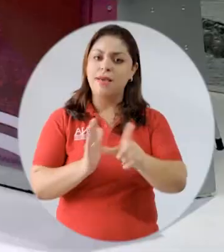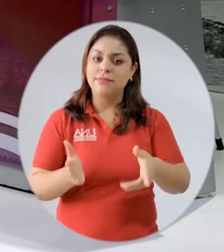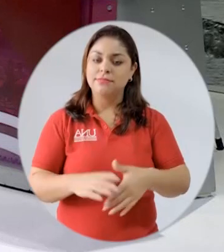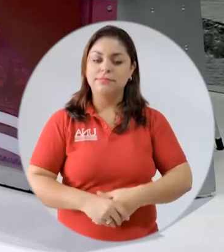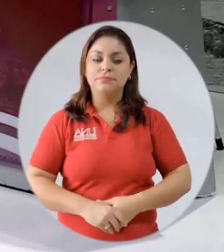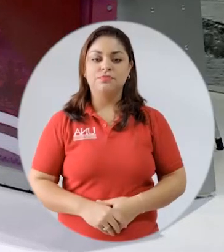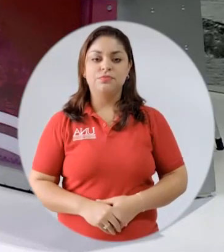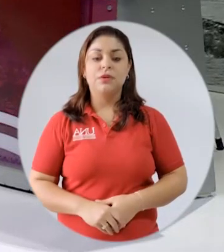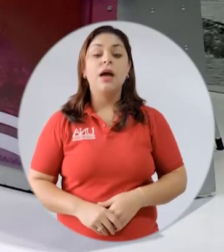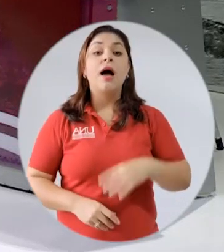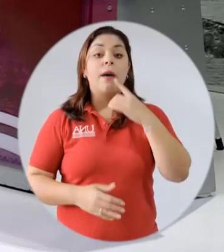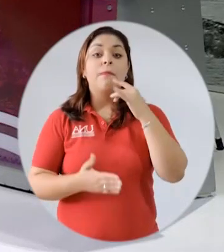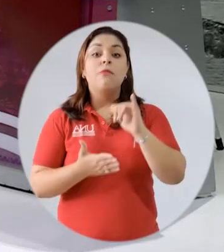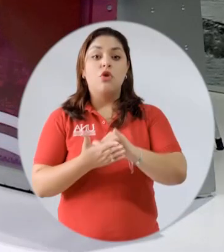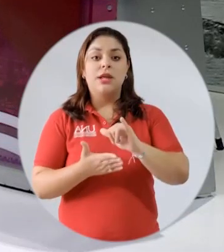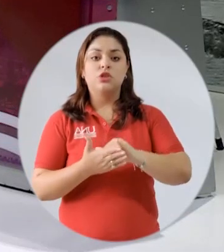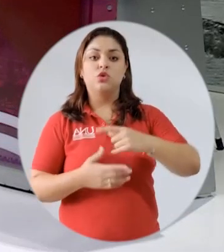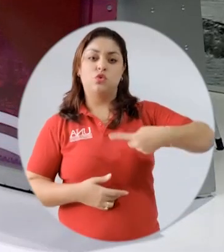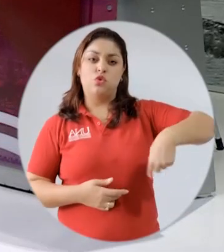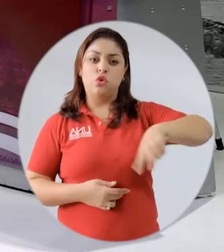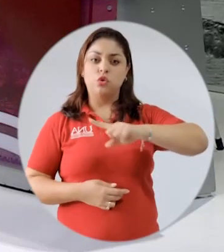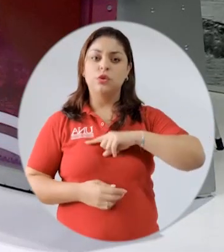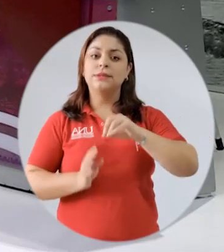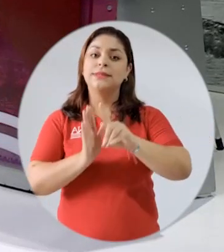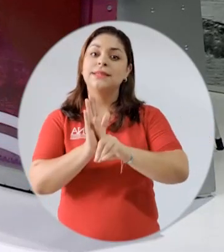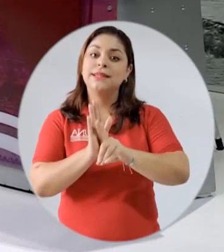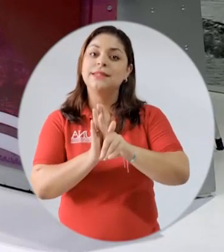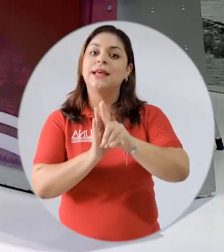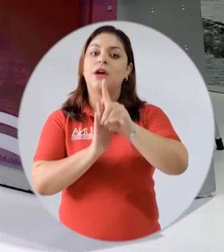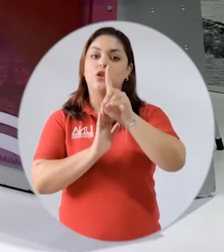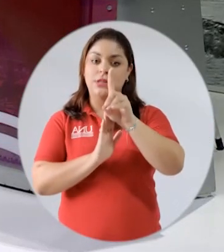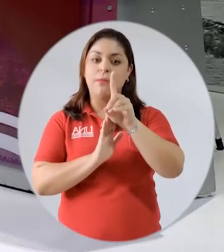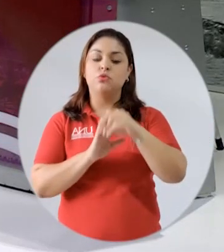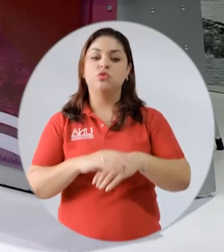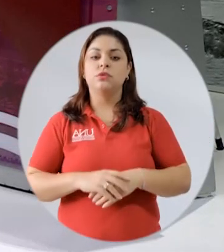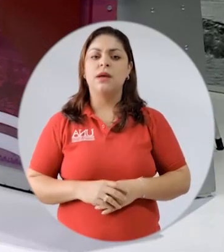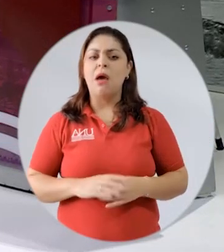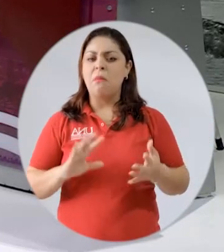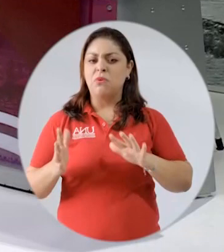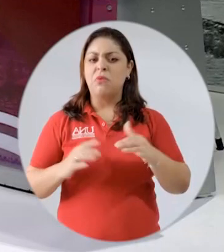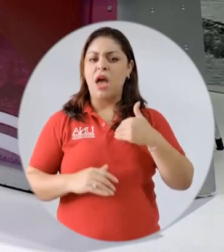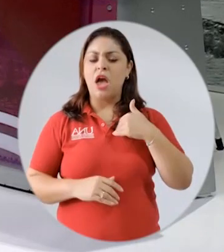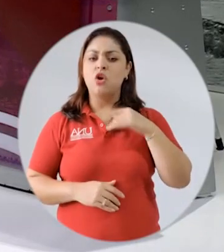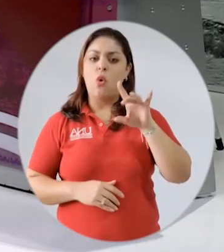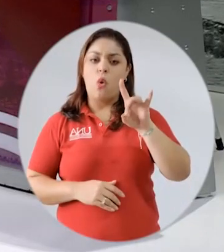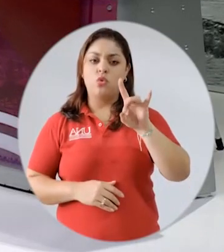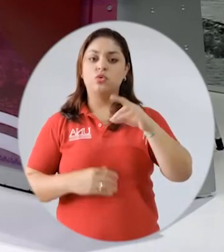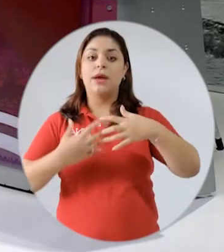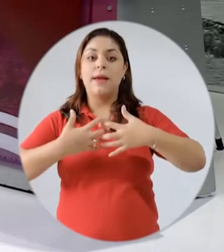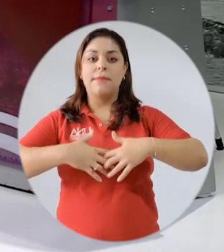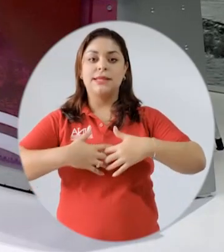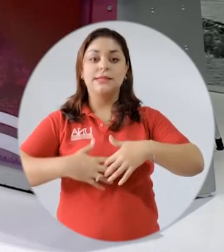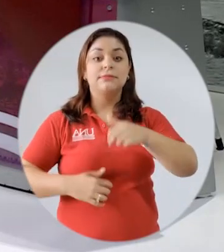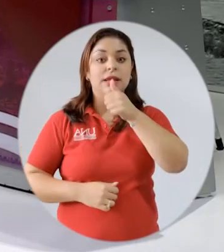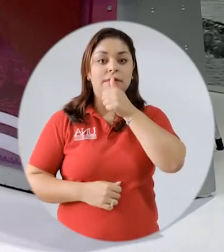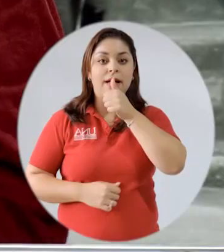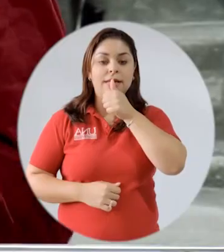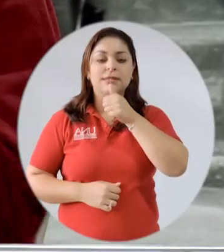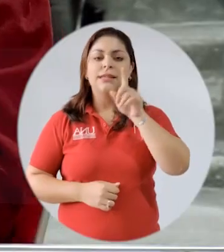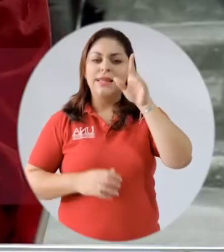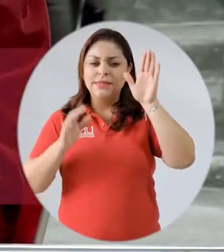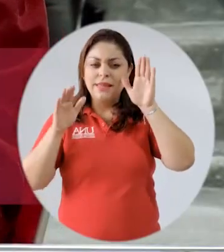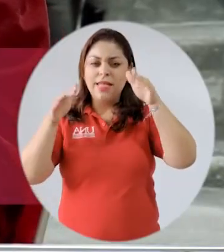yo podía hacer una estimación burda, dividir entre 7 y decir cuántas horas al día dedican las mujeres a trabajo